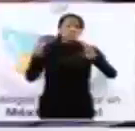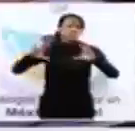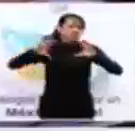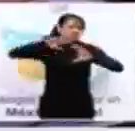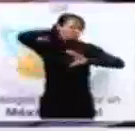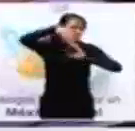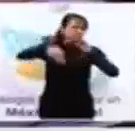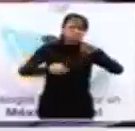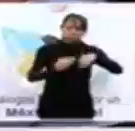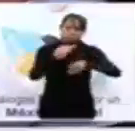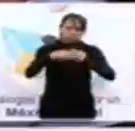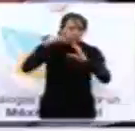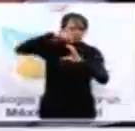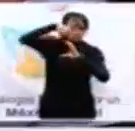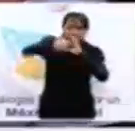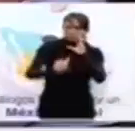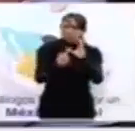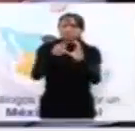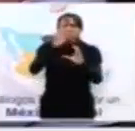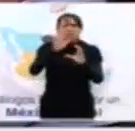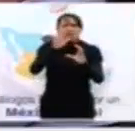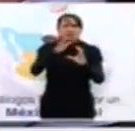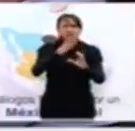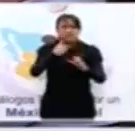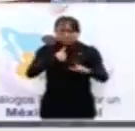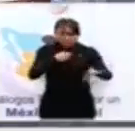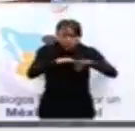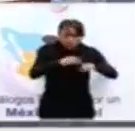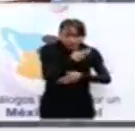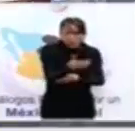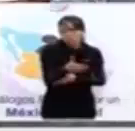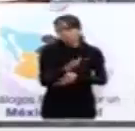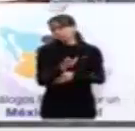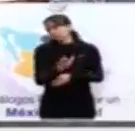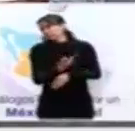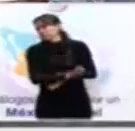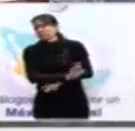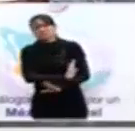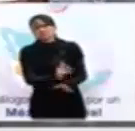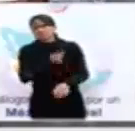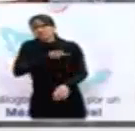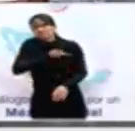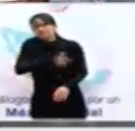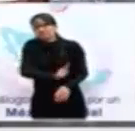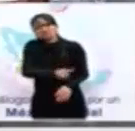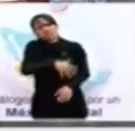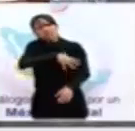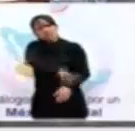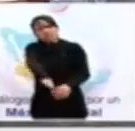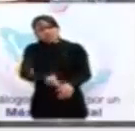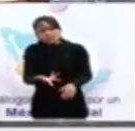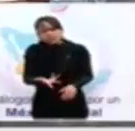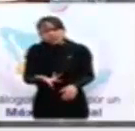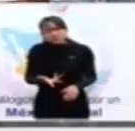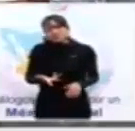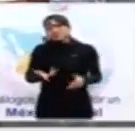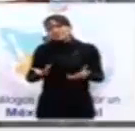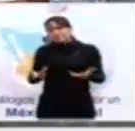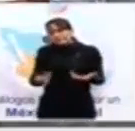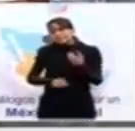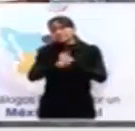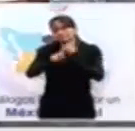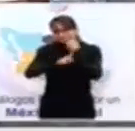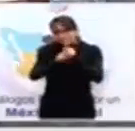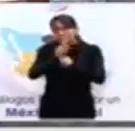trabajo en el campo porque aspiran a un estatus diferente al que están padeciendo. Y si junto con esto vemos los